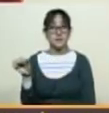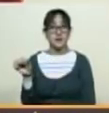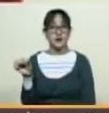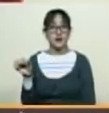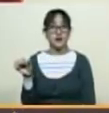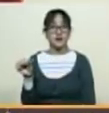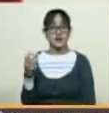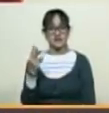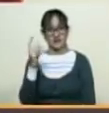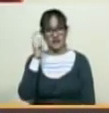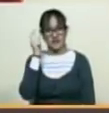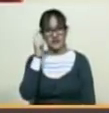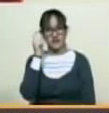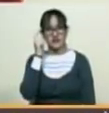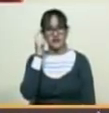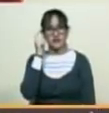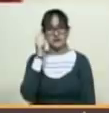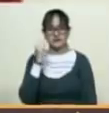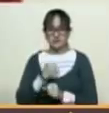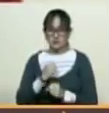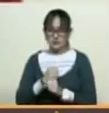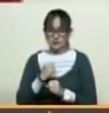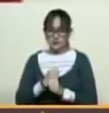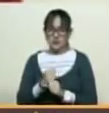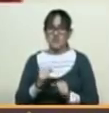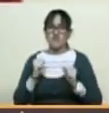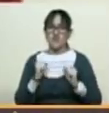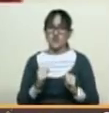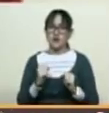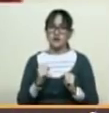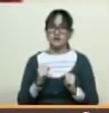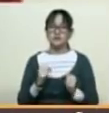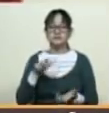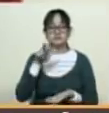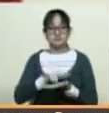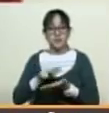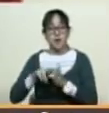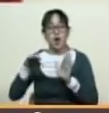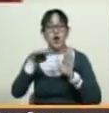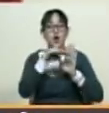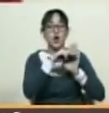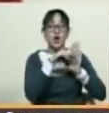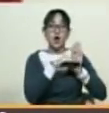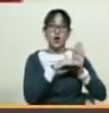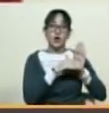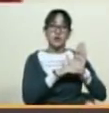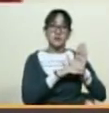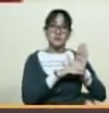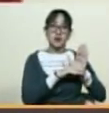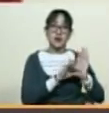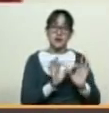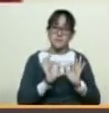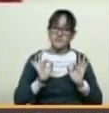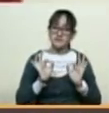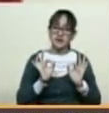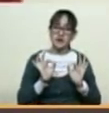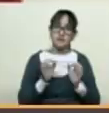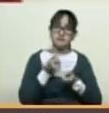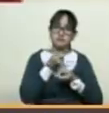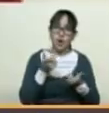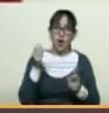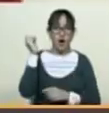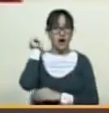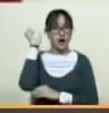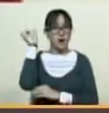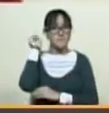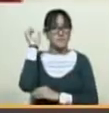estos 3 días que hemos tenido intensamente de sesión, aprobamos las normas especiales de publicidad y de